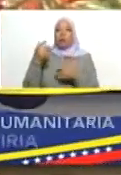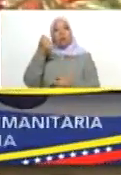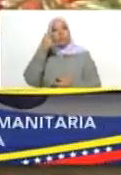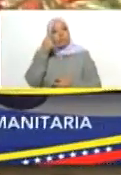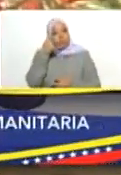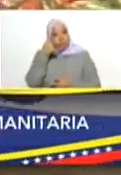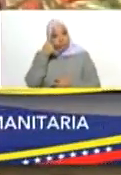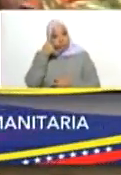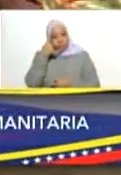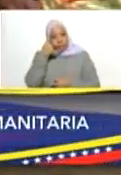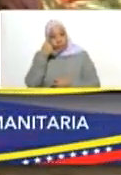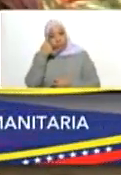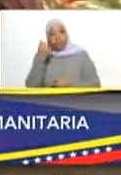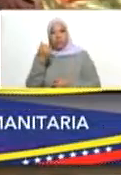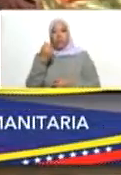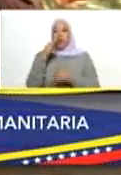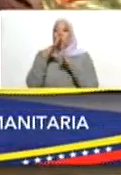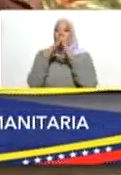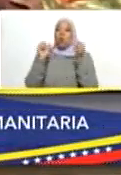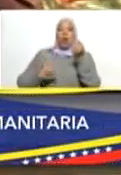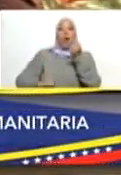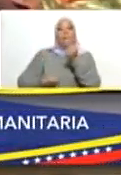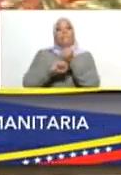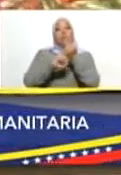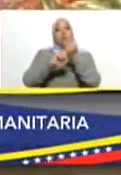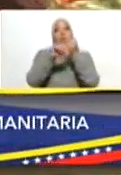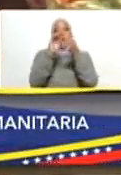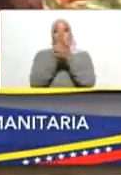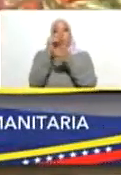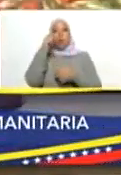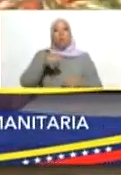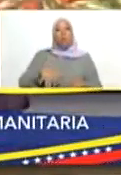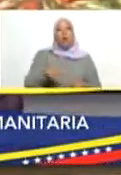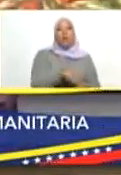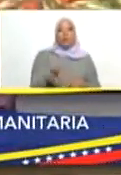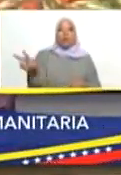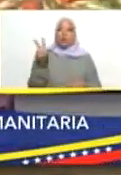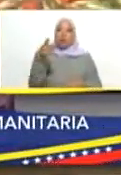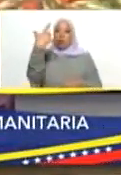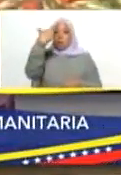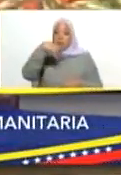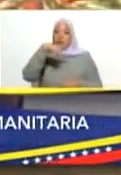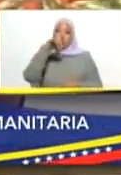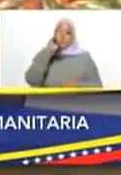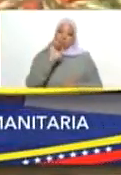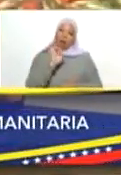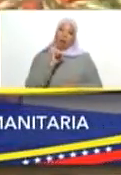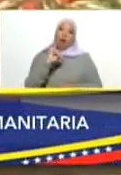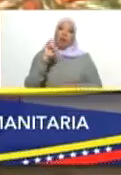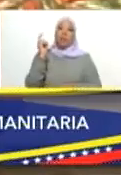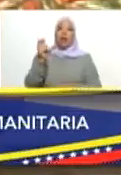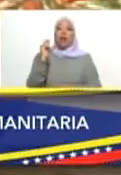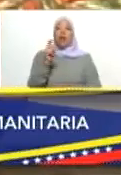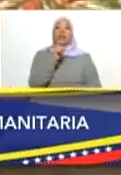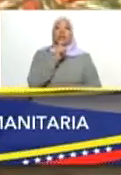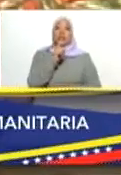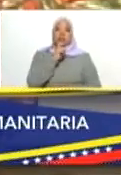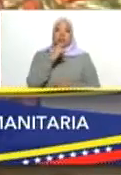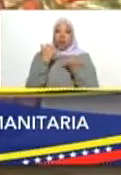telefónicamente y le expresé todo el apoyo y la solidaridad del pueblo de Venezuela y mi apoyo personal a esta tarea tan dura que les